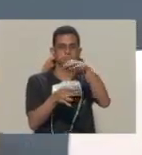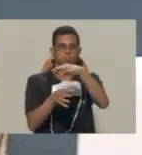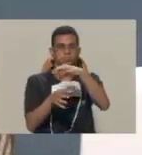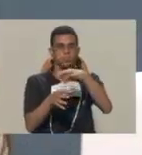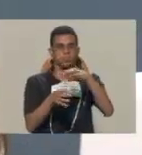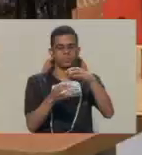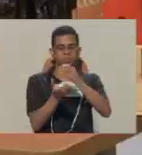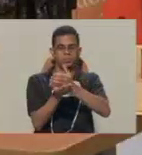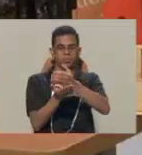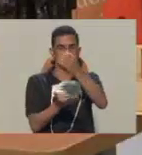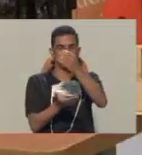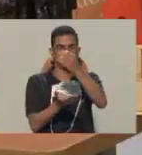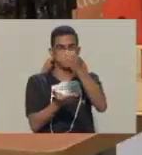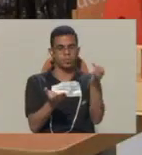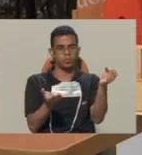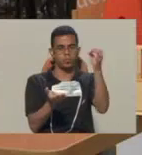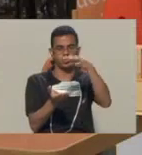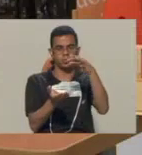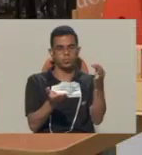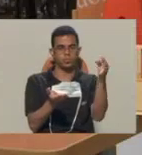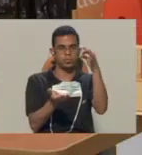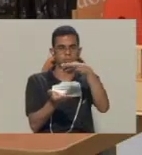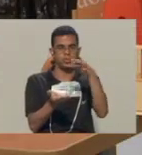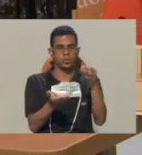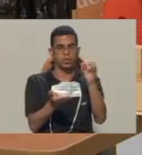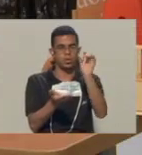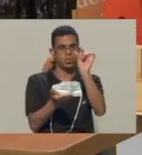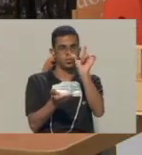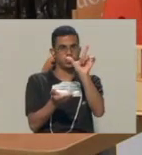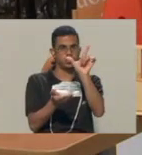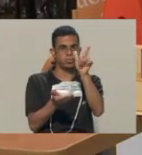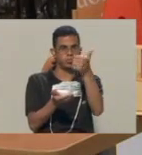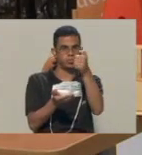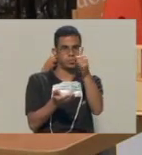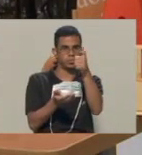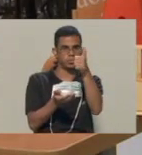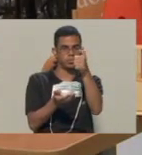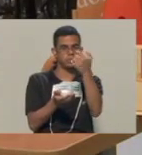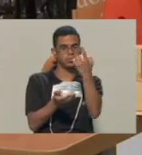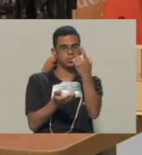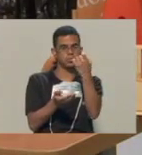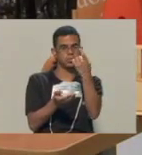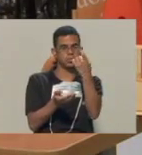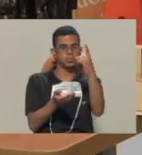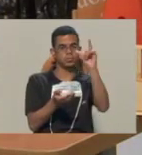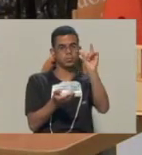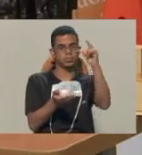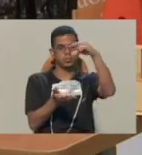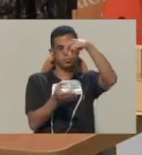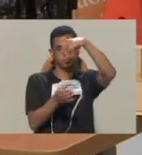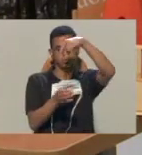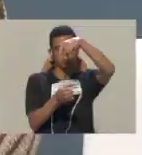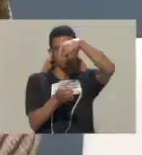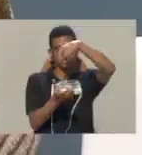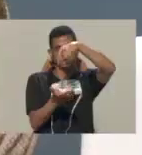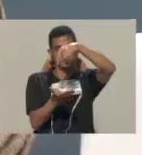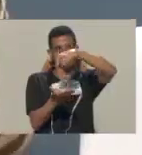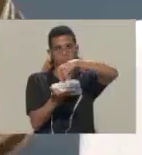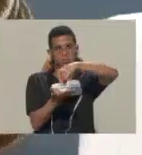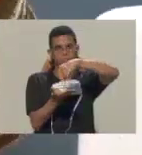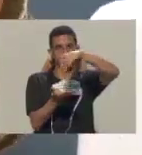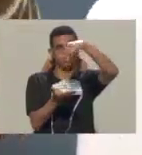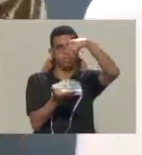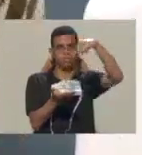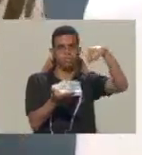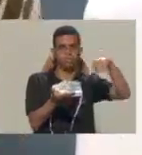colocar las cuentas del collar dentro del envase y ellos con los dos dedos van a ubicar y van a tratar de